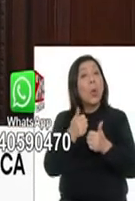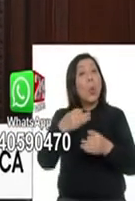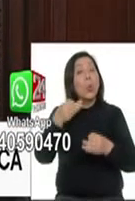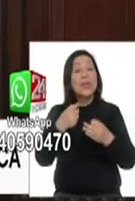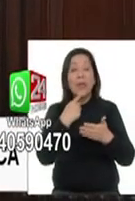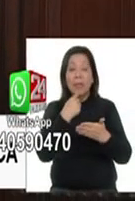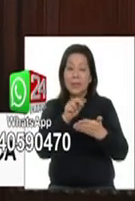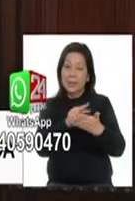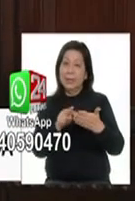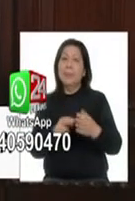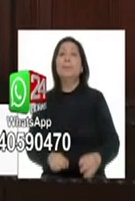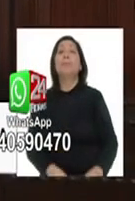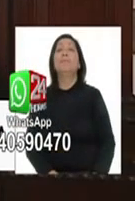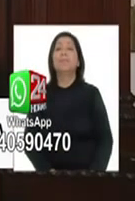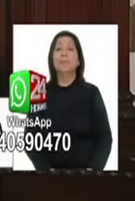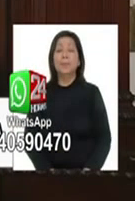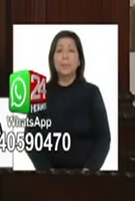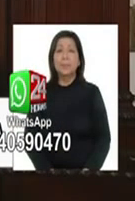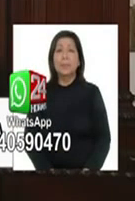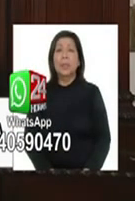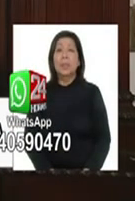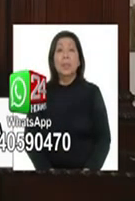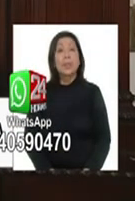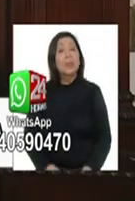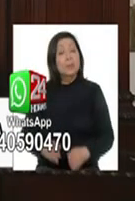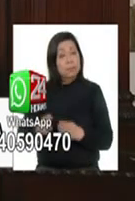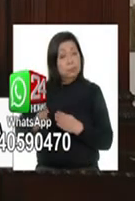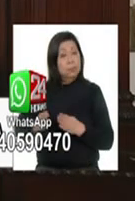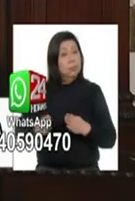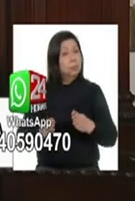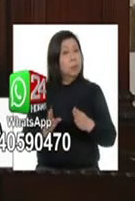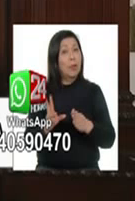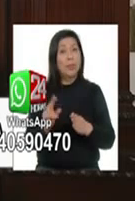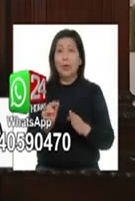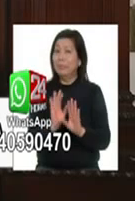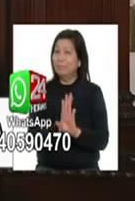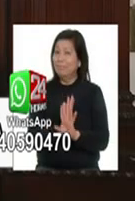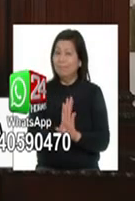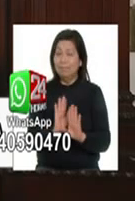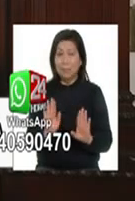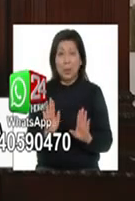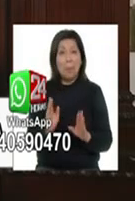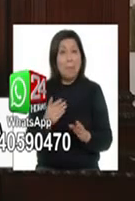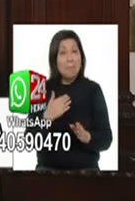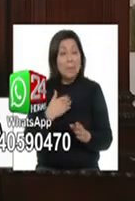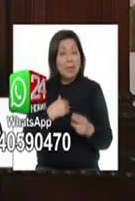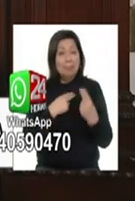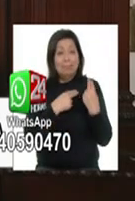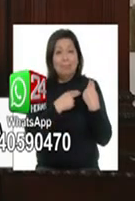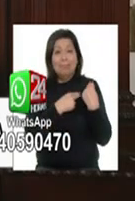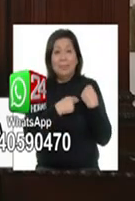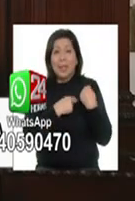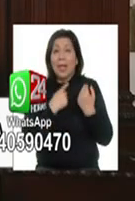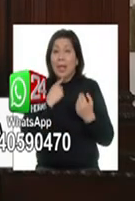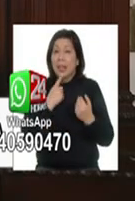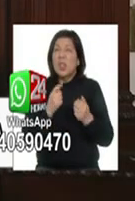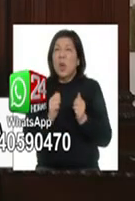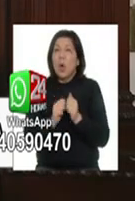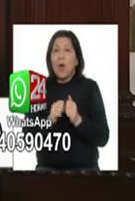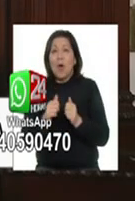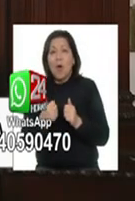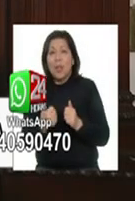libro el arte del buen juicio a los caminos que no tome pues mi compromiso era con